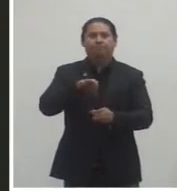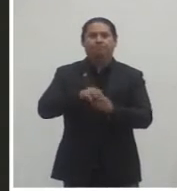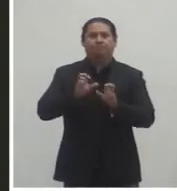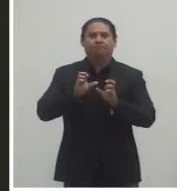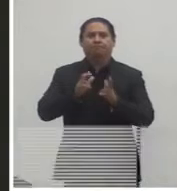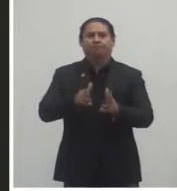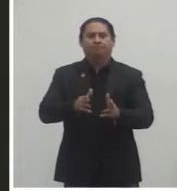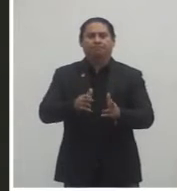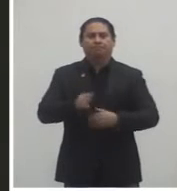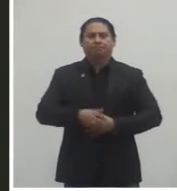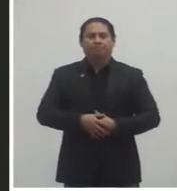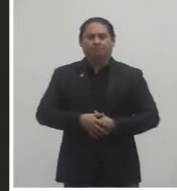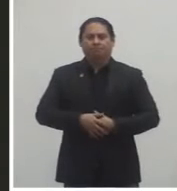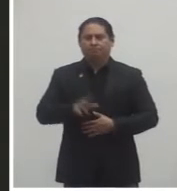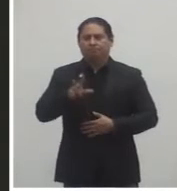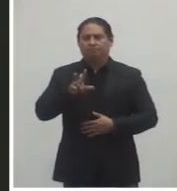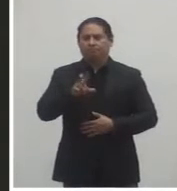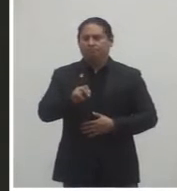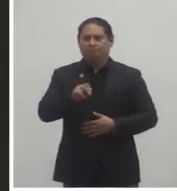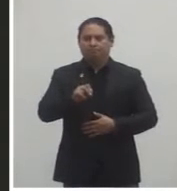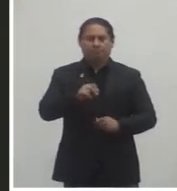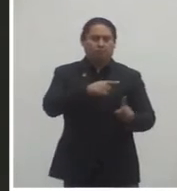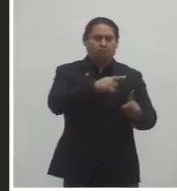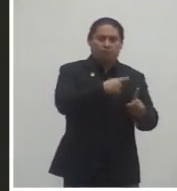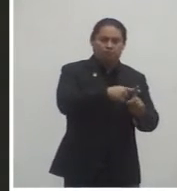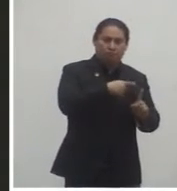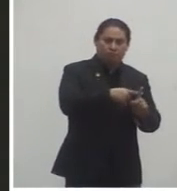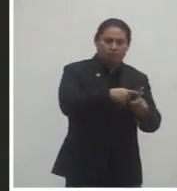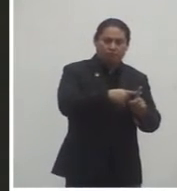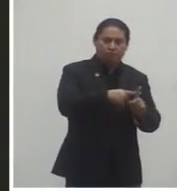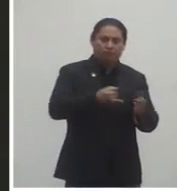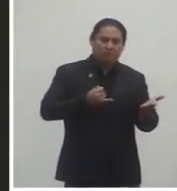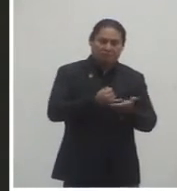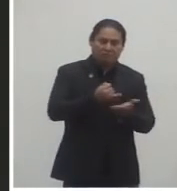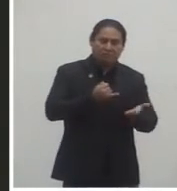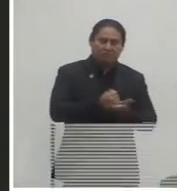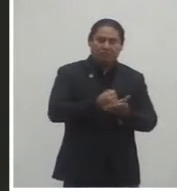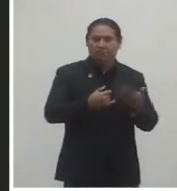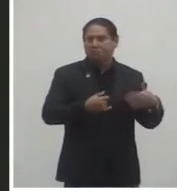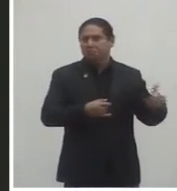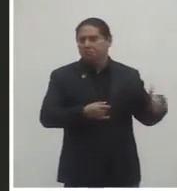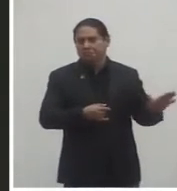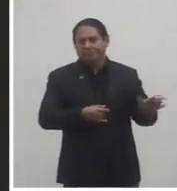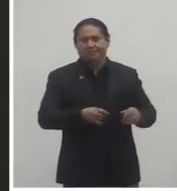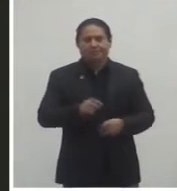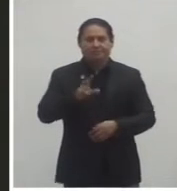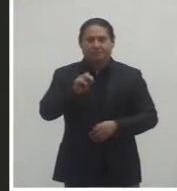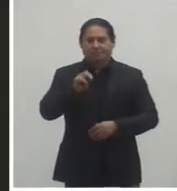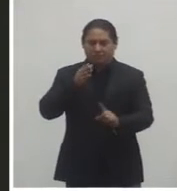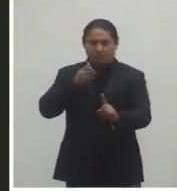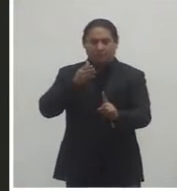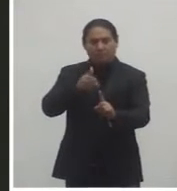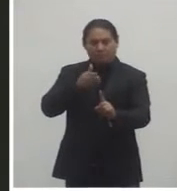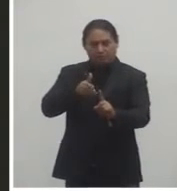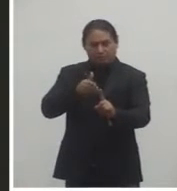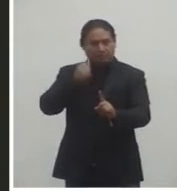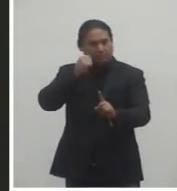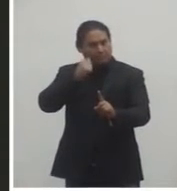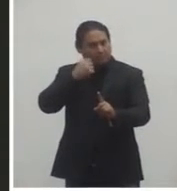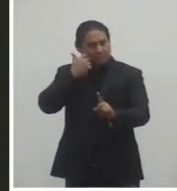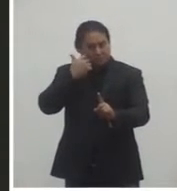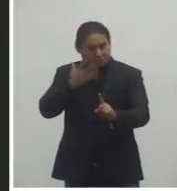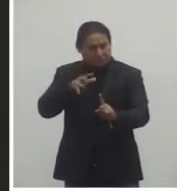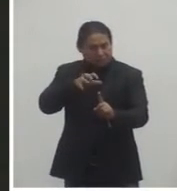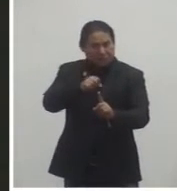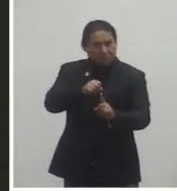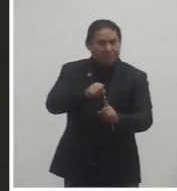en Chiapas. No estamos a favor de las decisiones unilaterales. Ese es el objetivo que perseguimos y esa